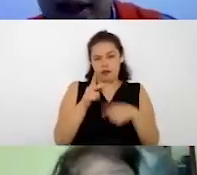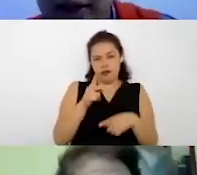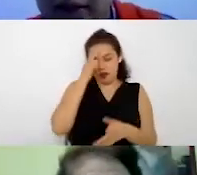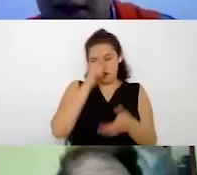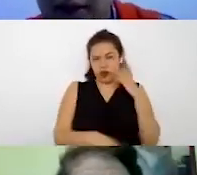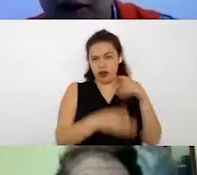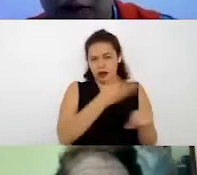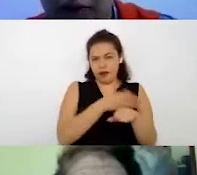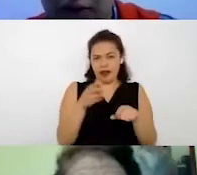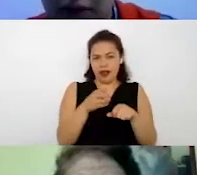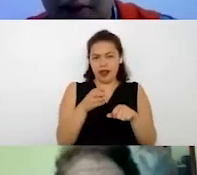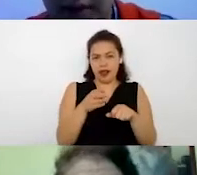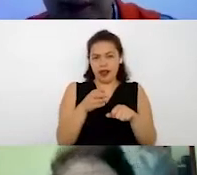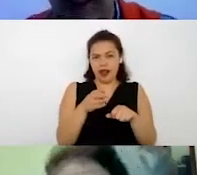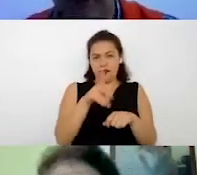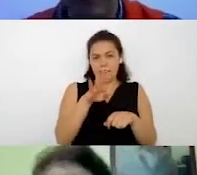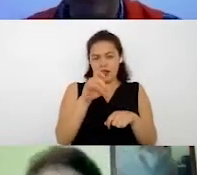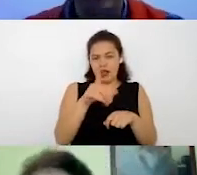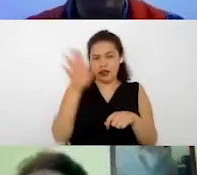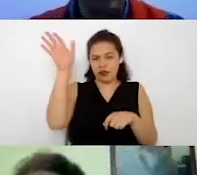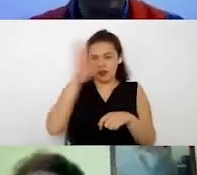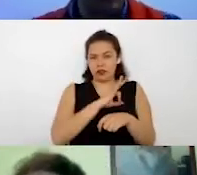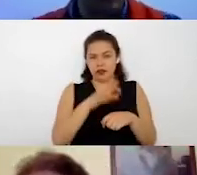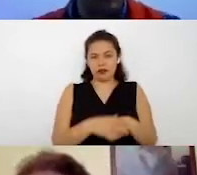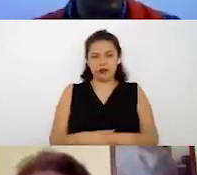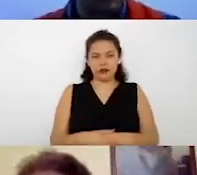Blanca levantó la mano. ¿Quieres compartir algo, Blanca?